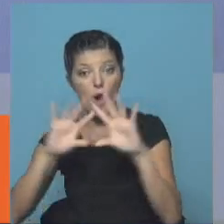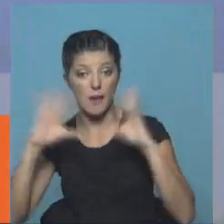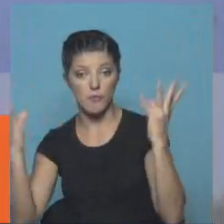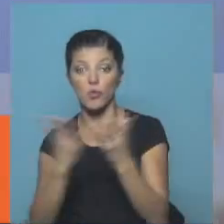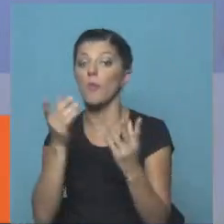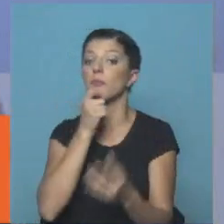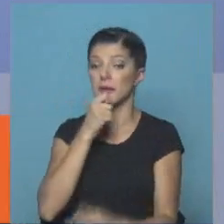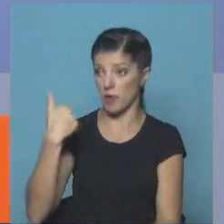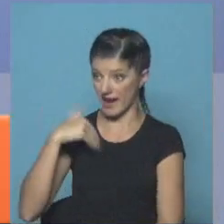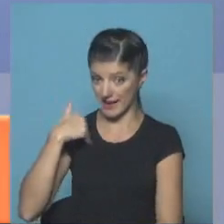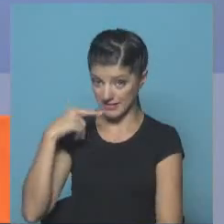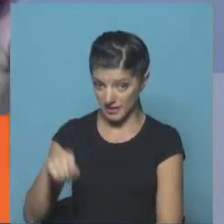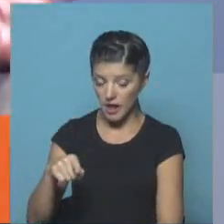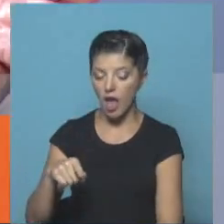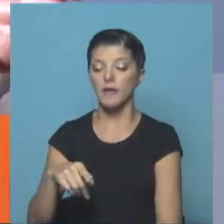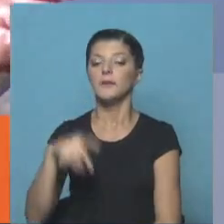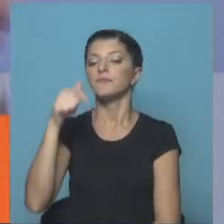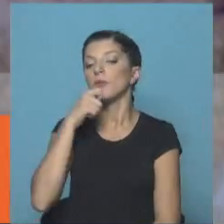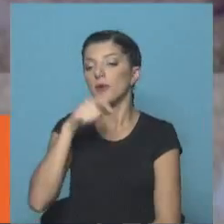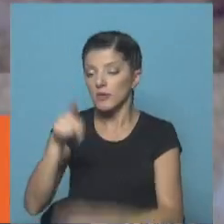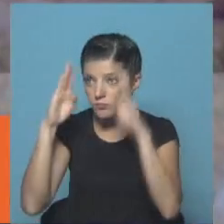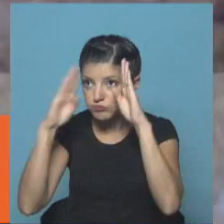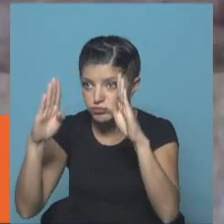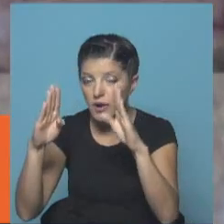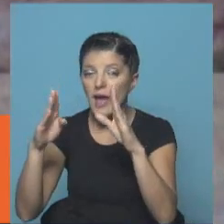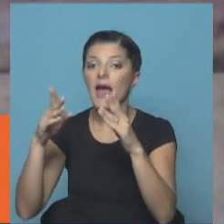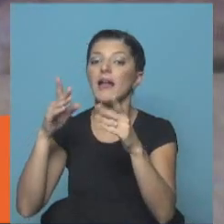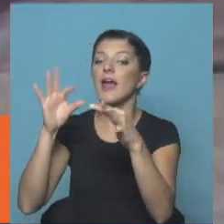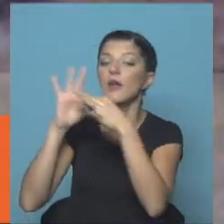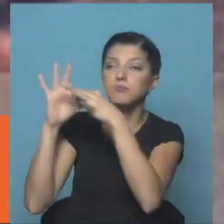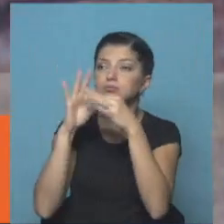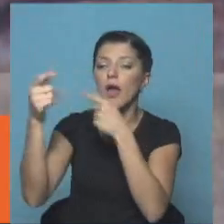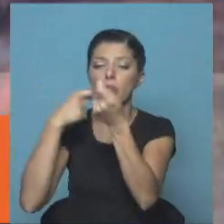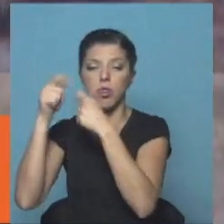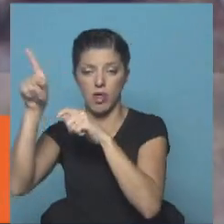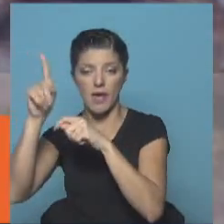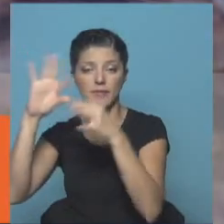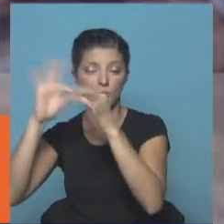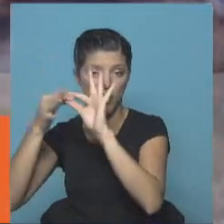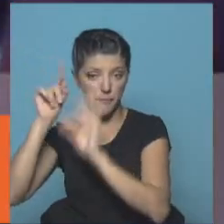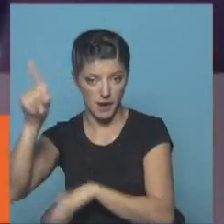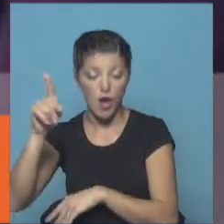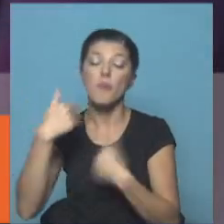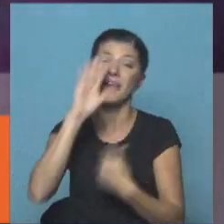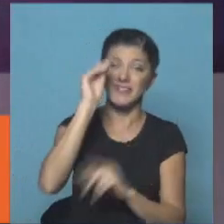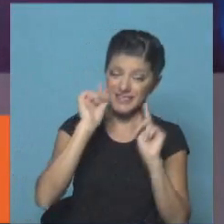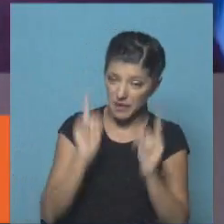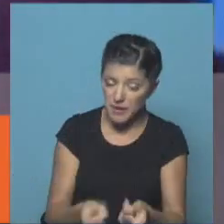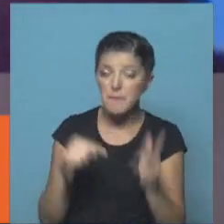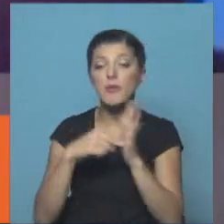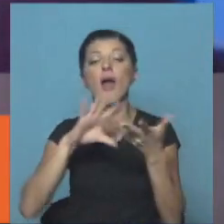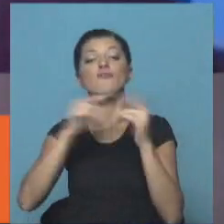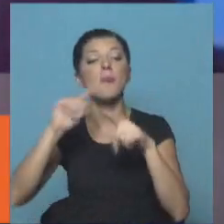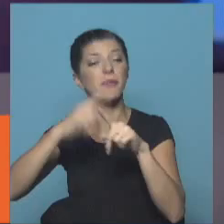Argentina hay una prioridad puesta, por ejemplo, a la negociación Unión Europea-Mercosur. En el caso de Brasil tal vez lo tiene, pero otra condición política, no es la misma condición la